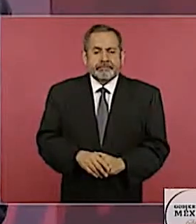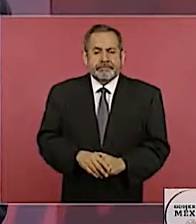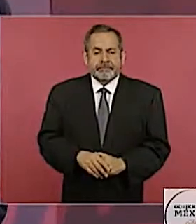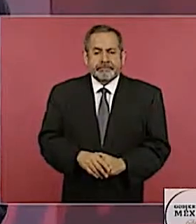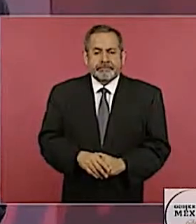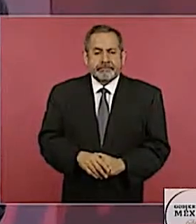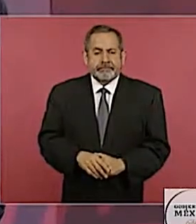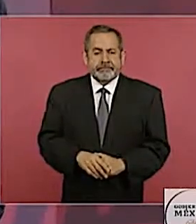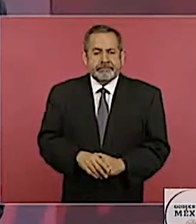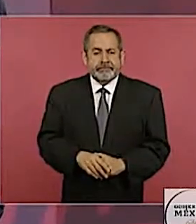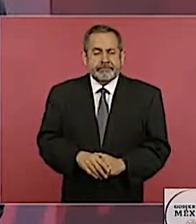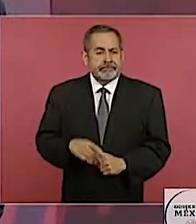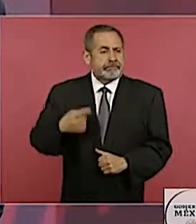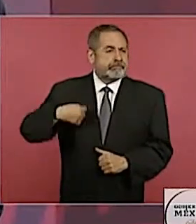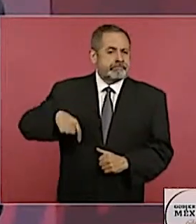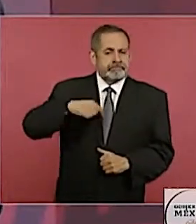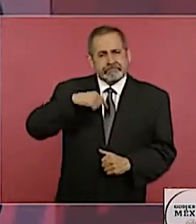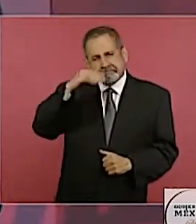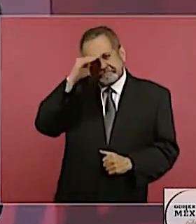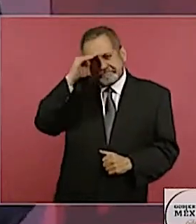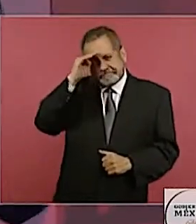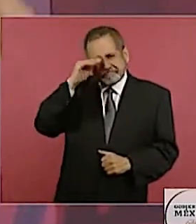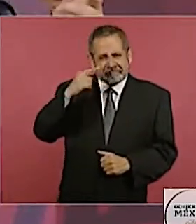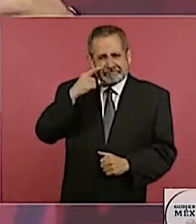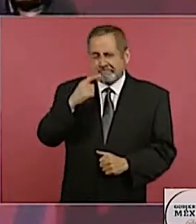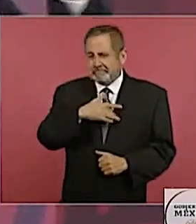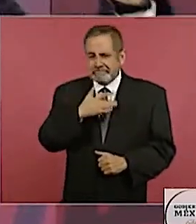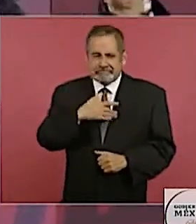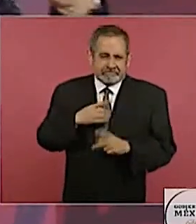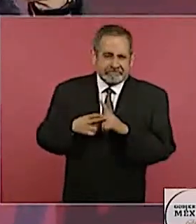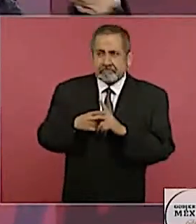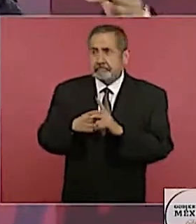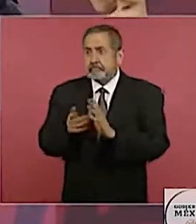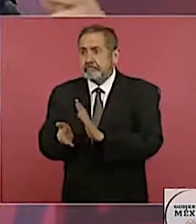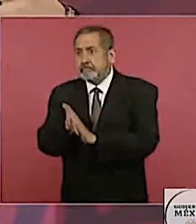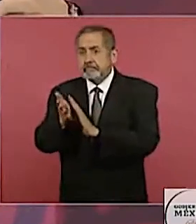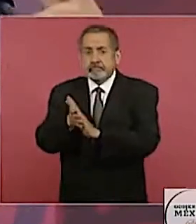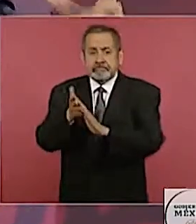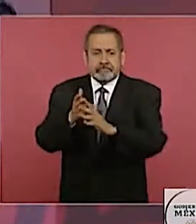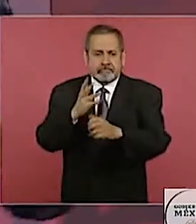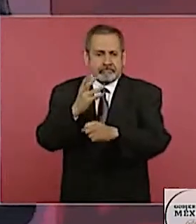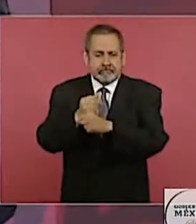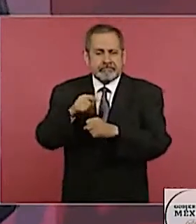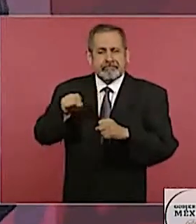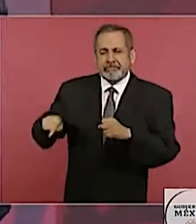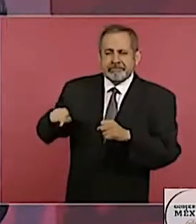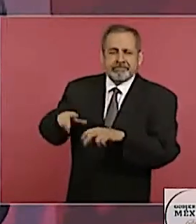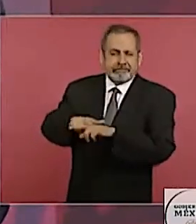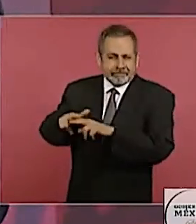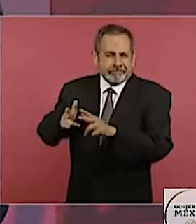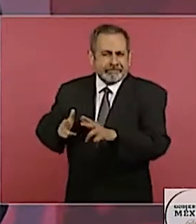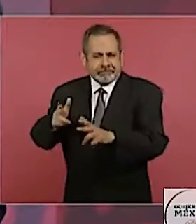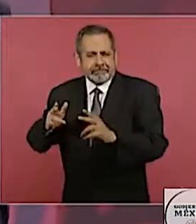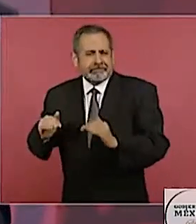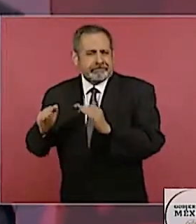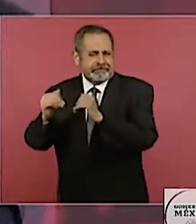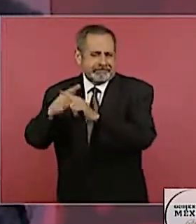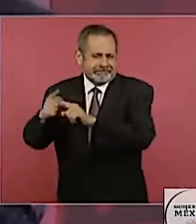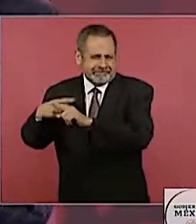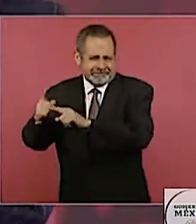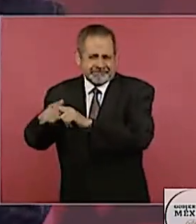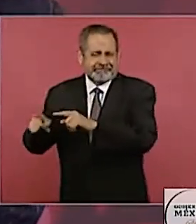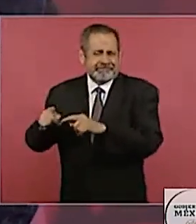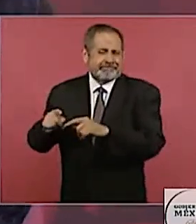teníamos contemplado terminar todas las obras no que hemos iniciado desde